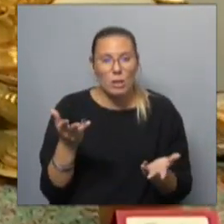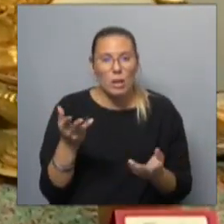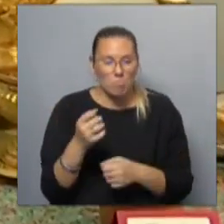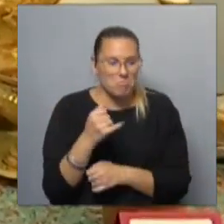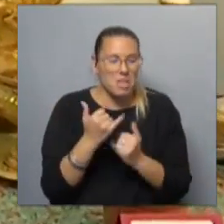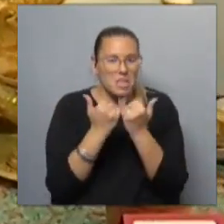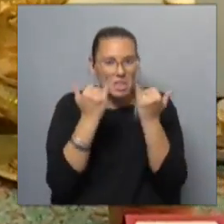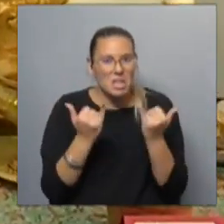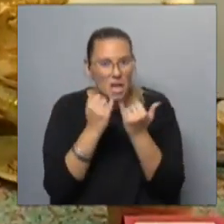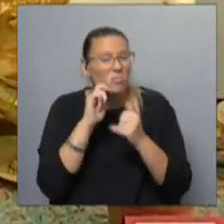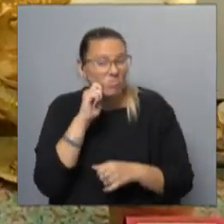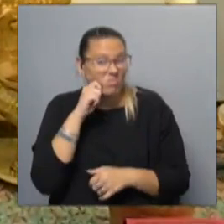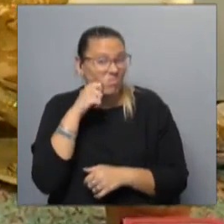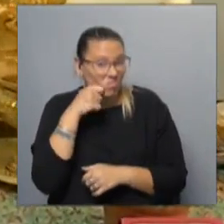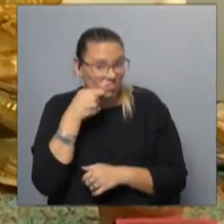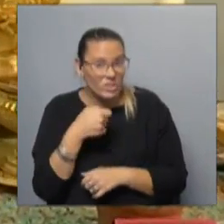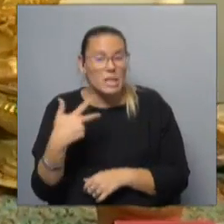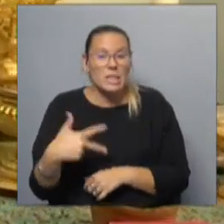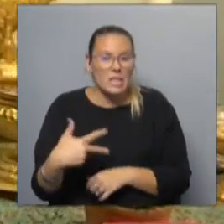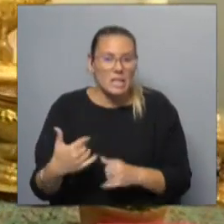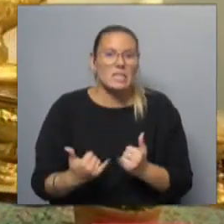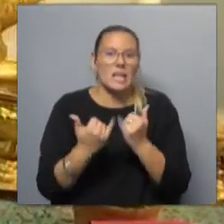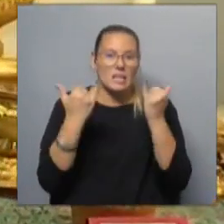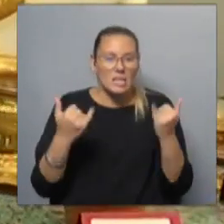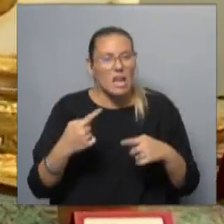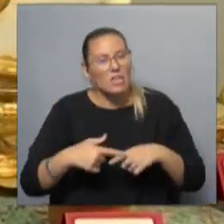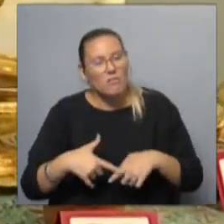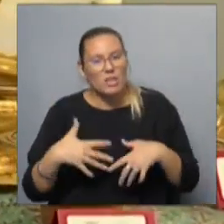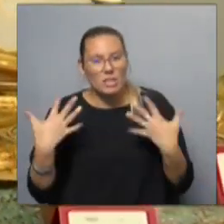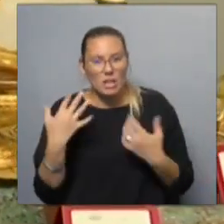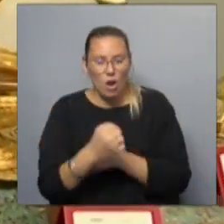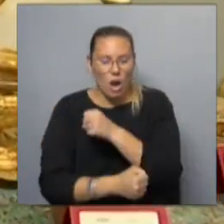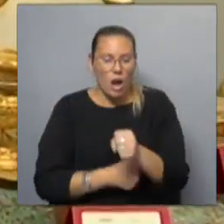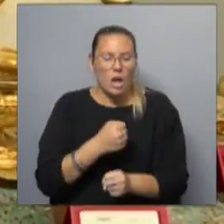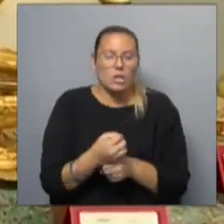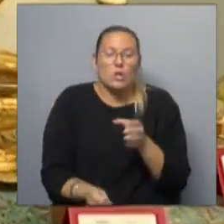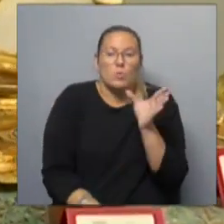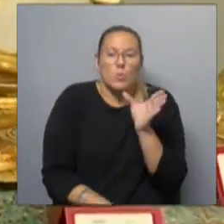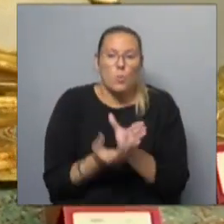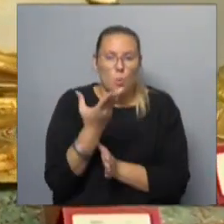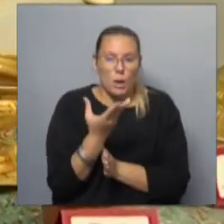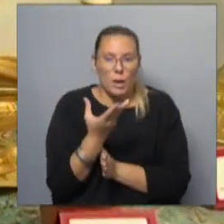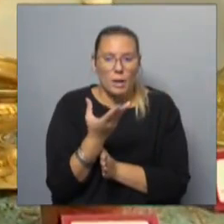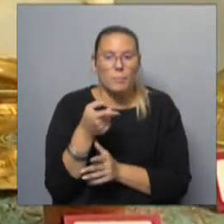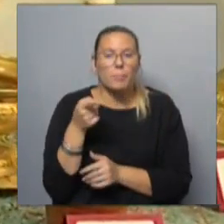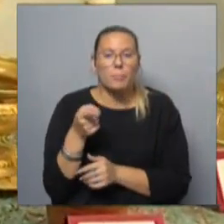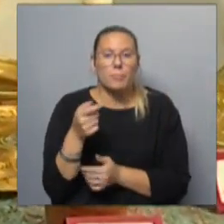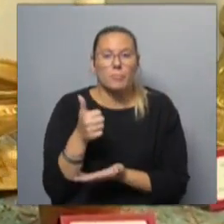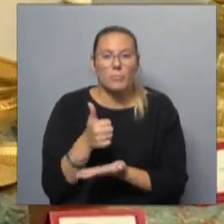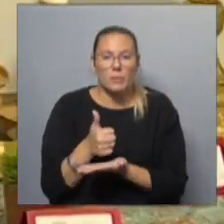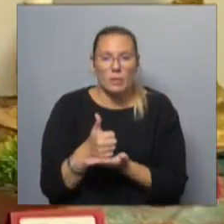tantos días. Qué lindo, ¿verdad? 13 días de celebración del Año Nuevo. Y acá voy a estar